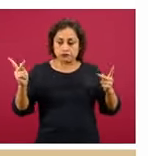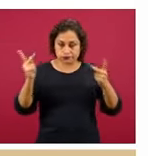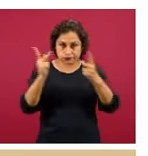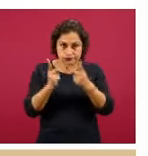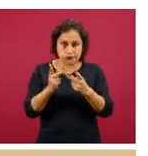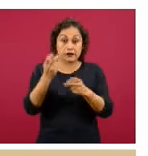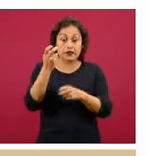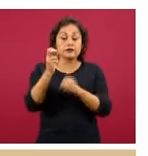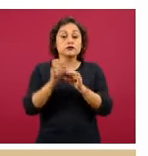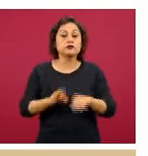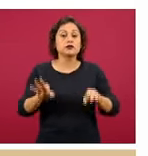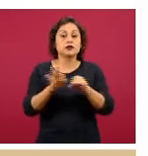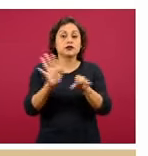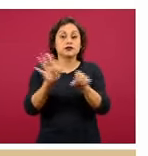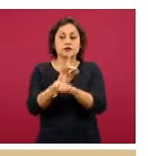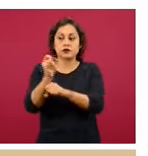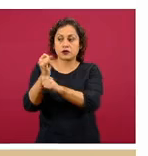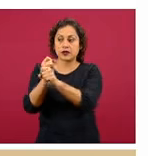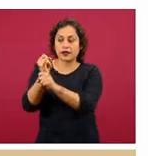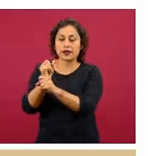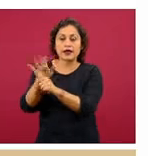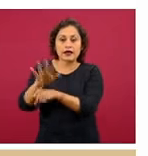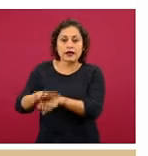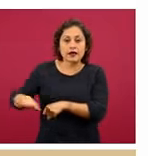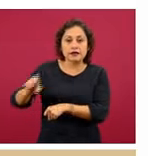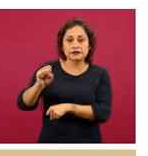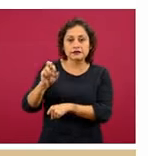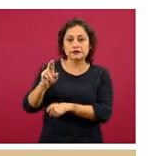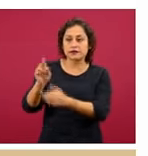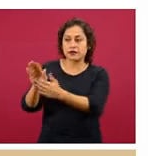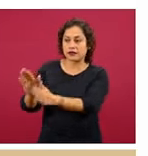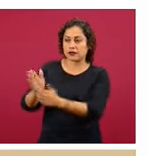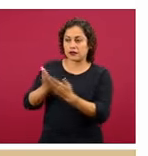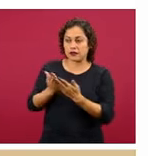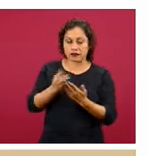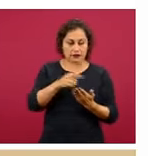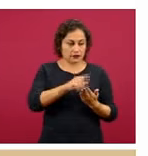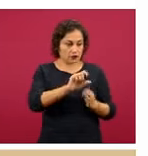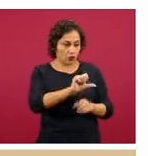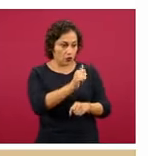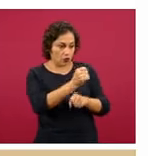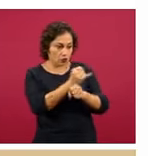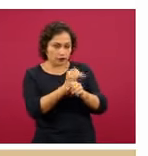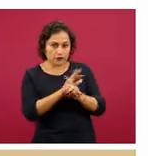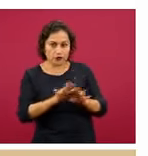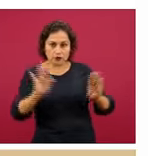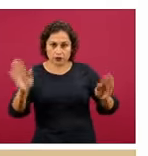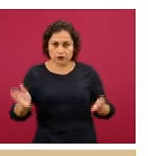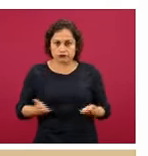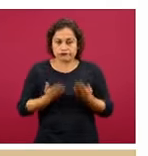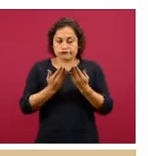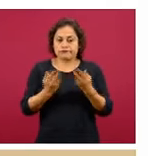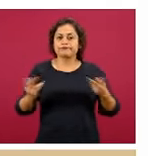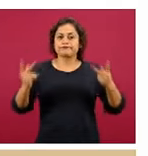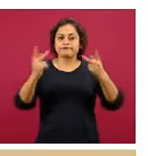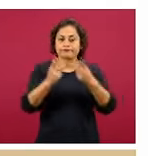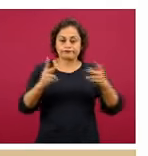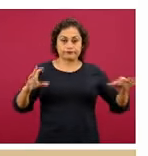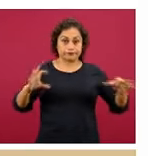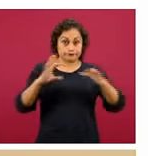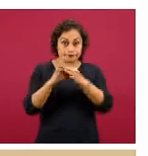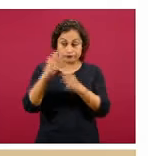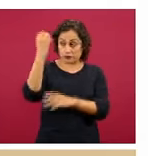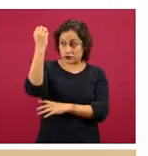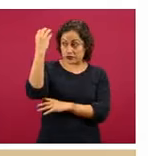porque quiere decir que el CISBER nos está permitiendo para tomar estas decisiones de riesgo mucho enfocado con el semáforo y con muchas